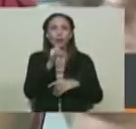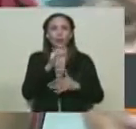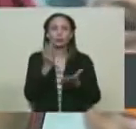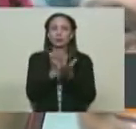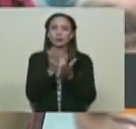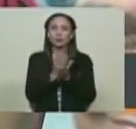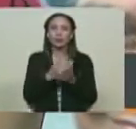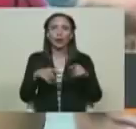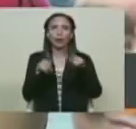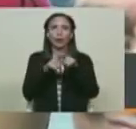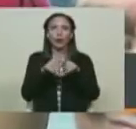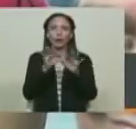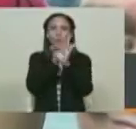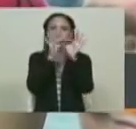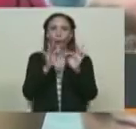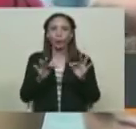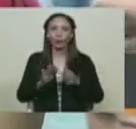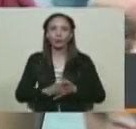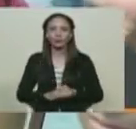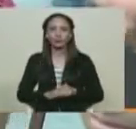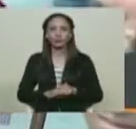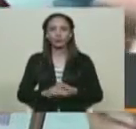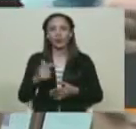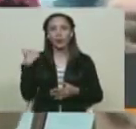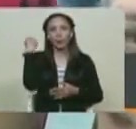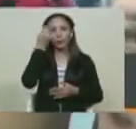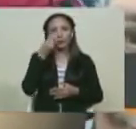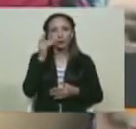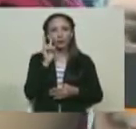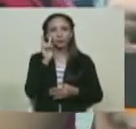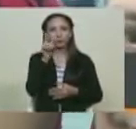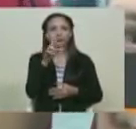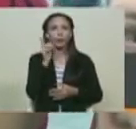a ti. Yo creía que eras tú que estabas narrando noticias ahorita ya.